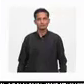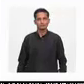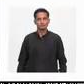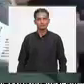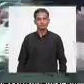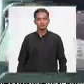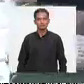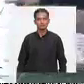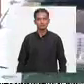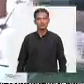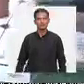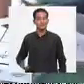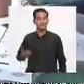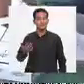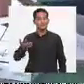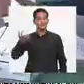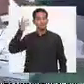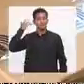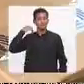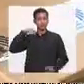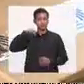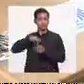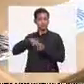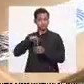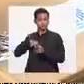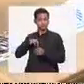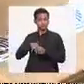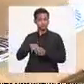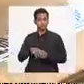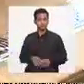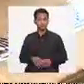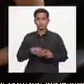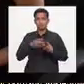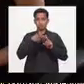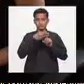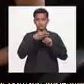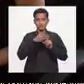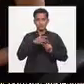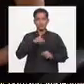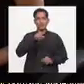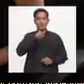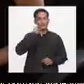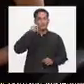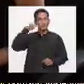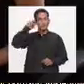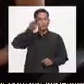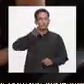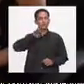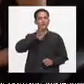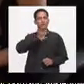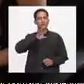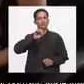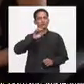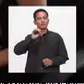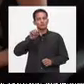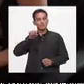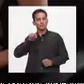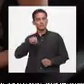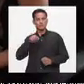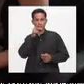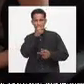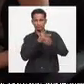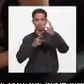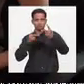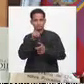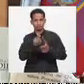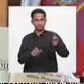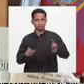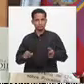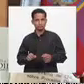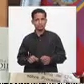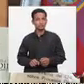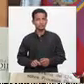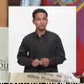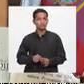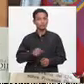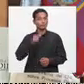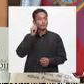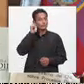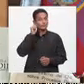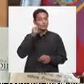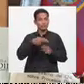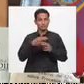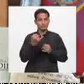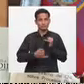siguiente el pasado proceso electoral esta página web Tuvo más de 1,400000 visitas y según la consejera